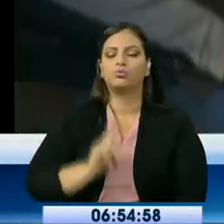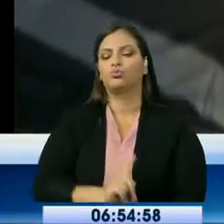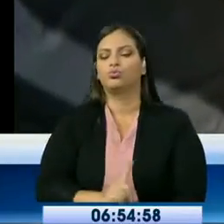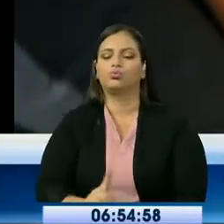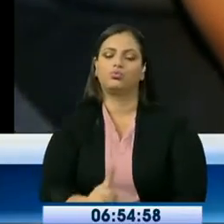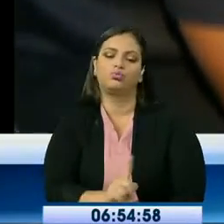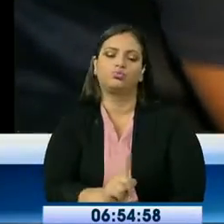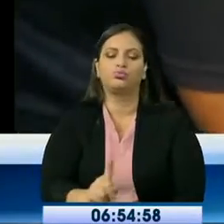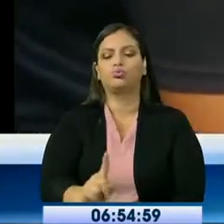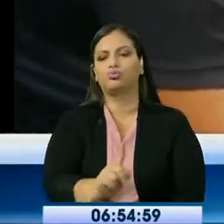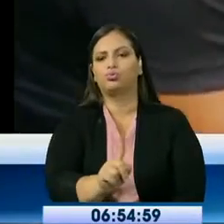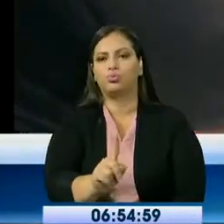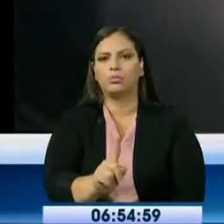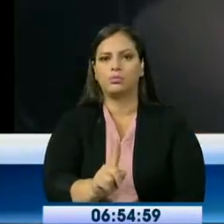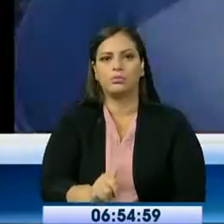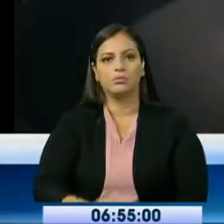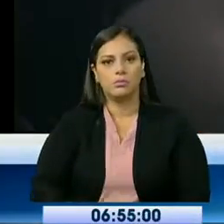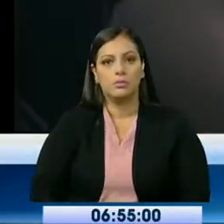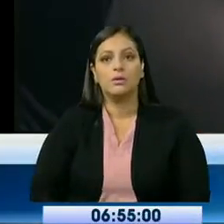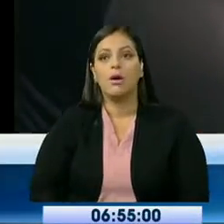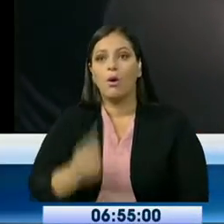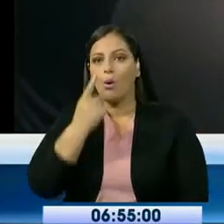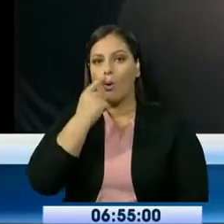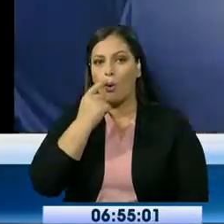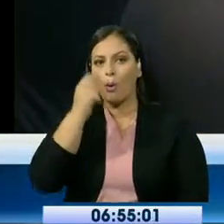suyo, tratando de acercarse,